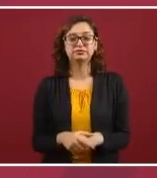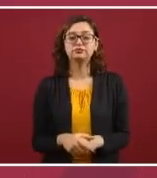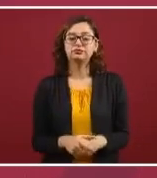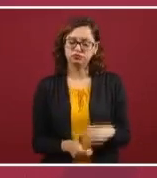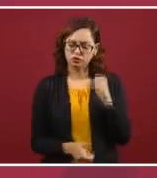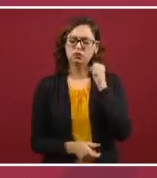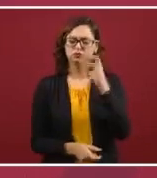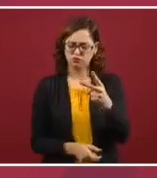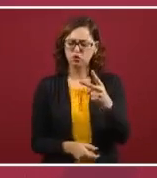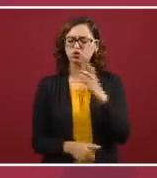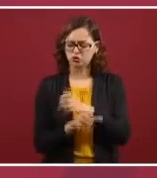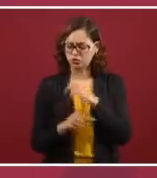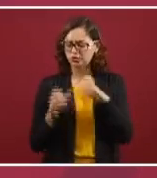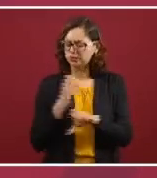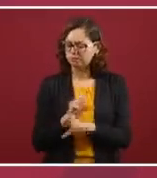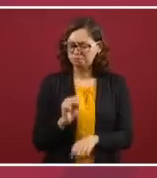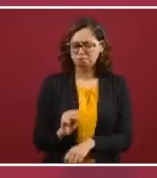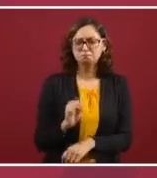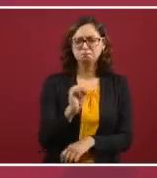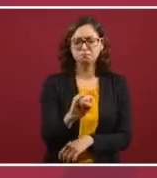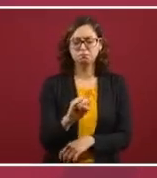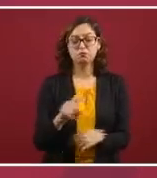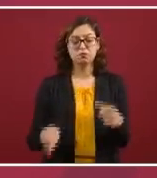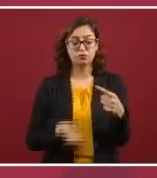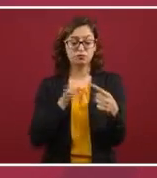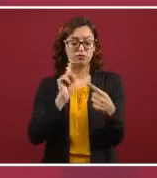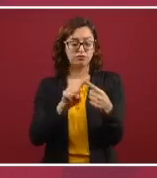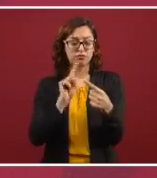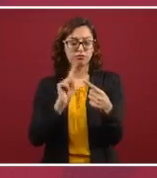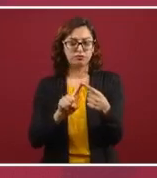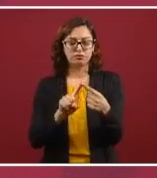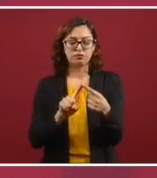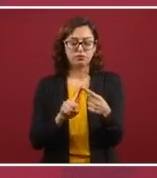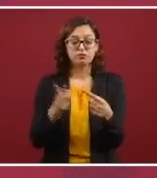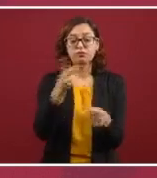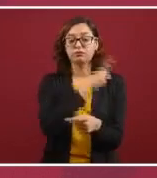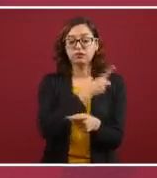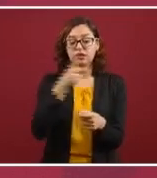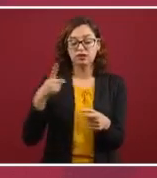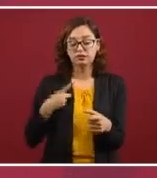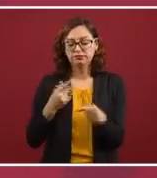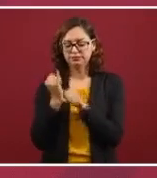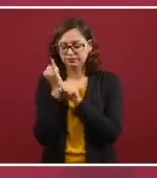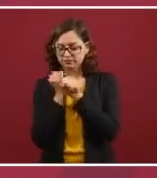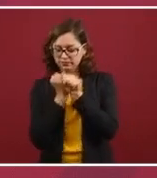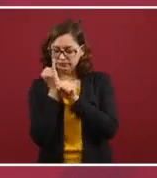partes. Es que se tiene que investigar y